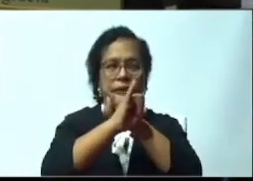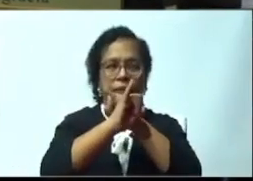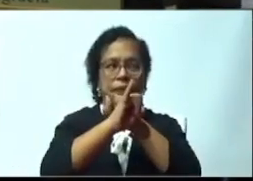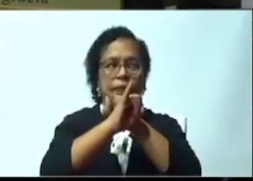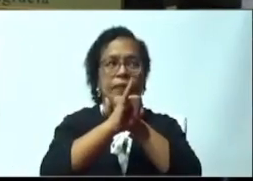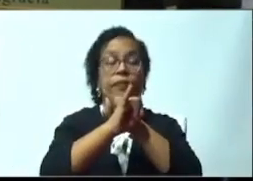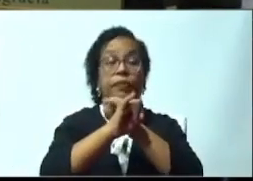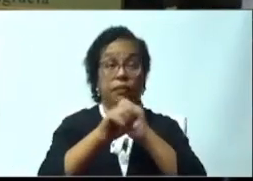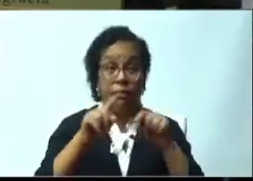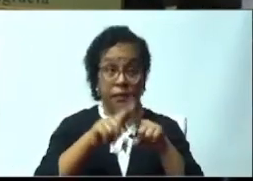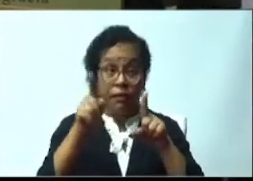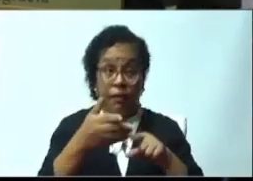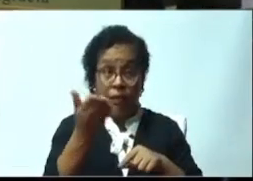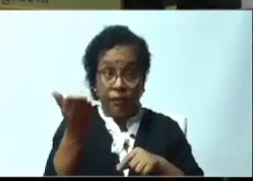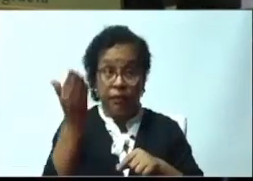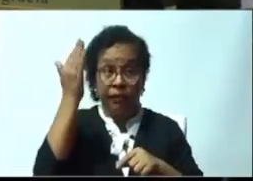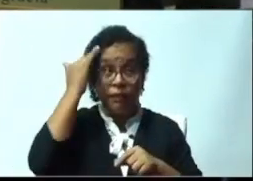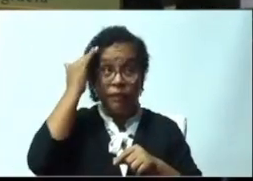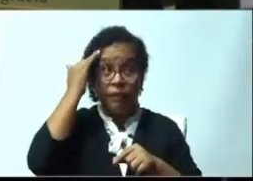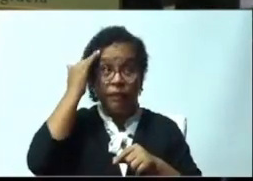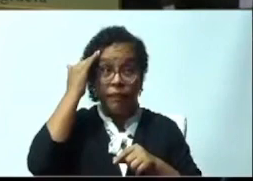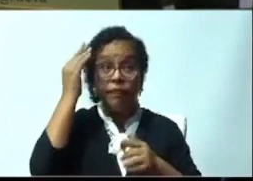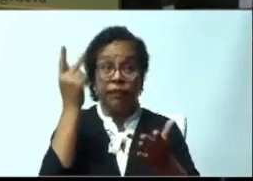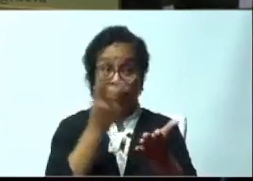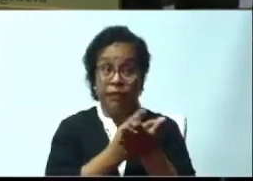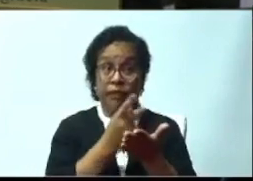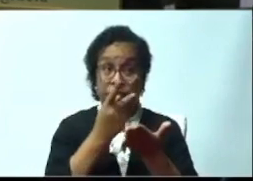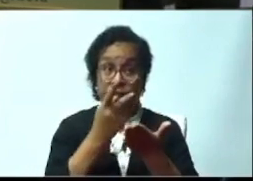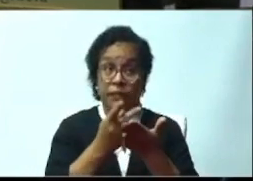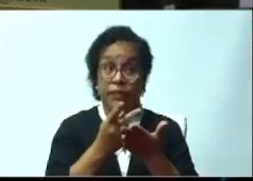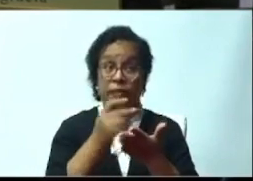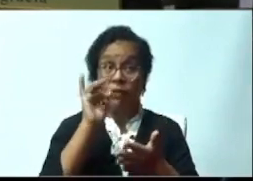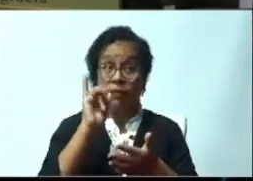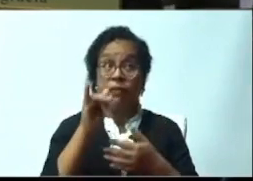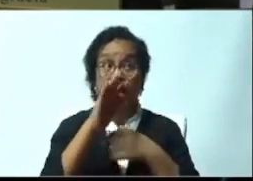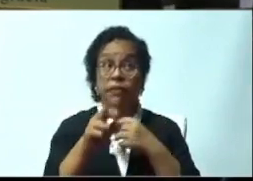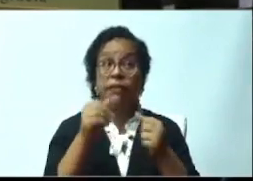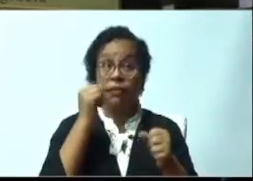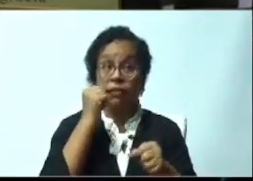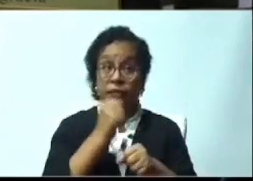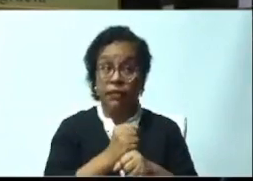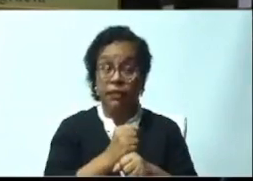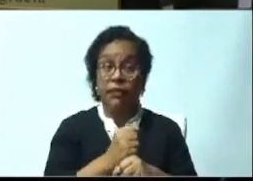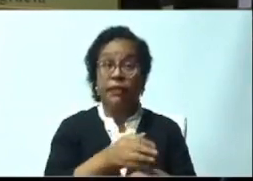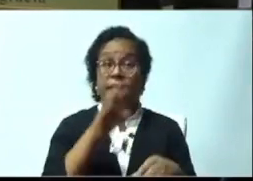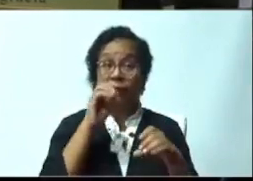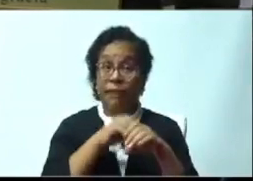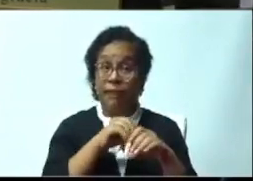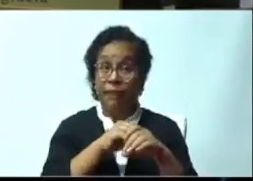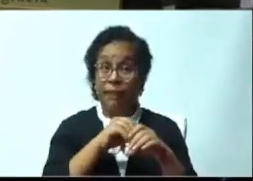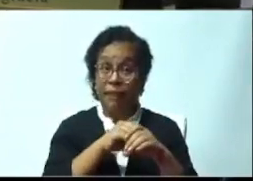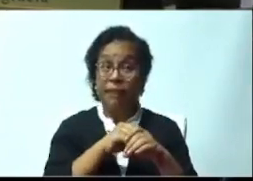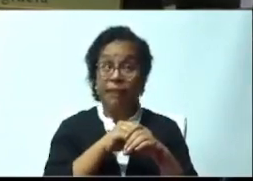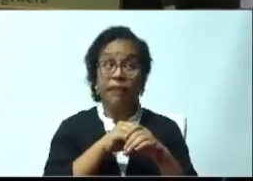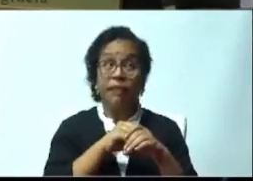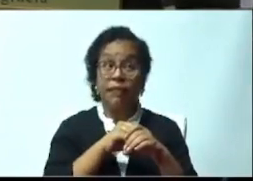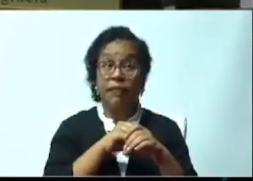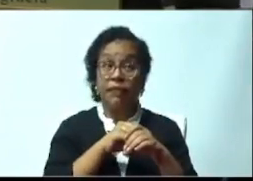caso específico del presupuesto de este año, la inversión de capital, entiéndase,